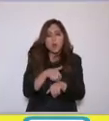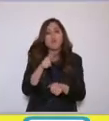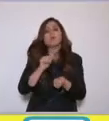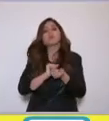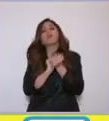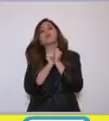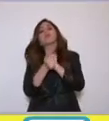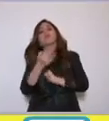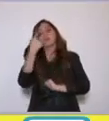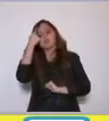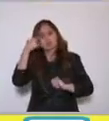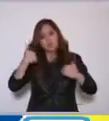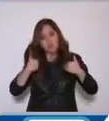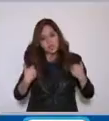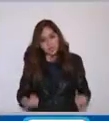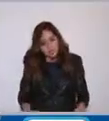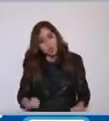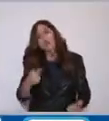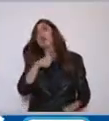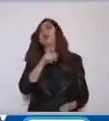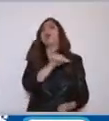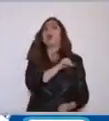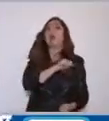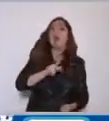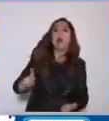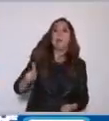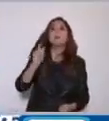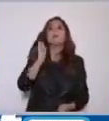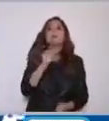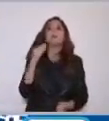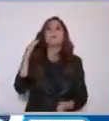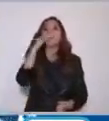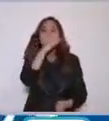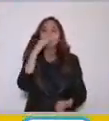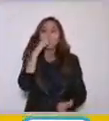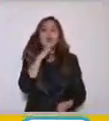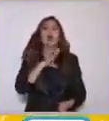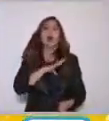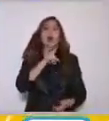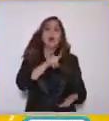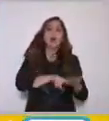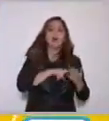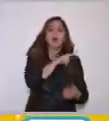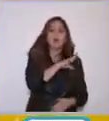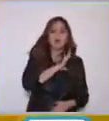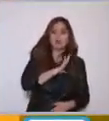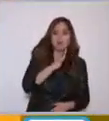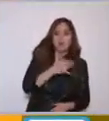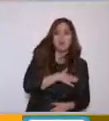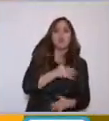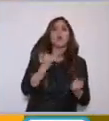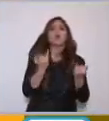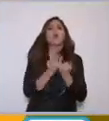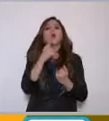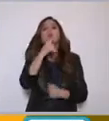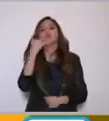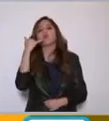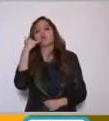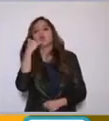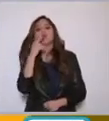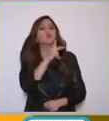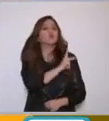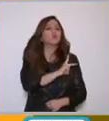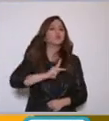en una mejor concentración. Todas las aplicaciones, como siempre, son gratuitas, tienen una versión en español y están compatibles para